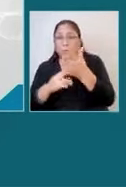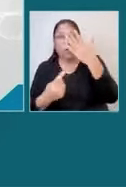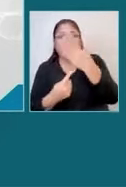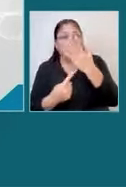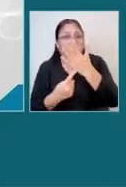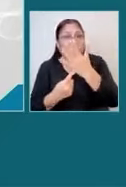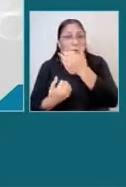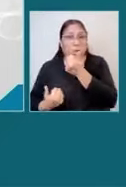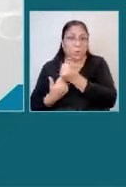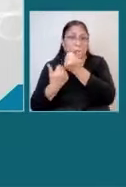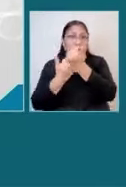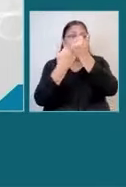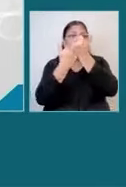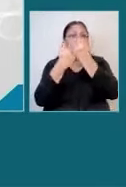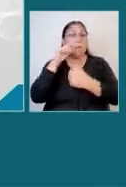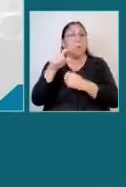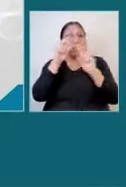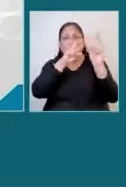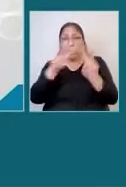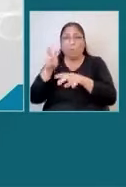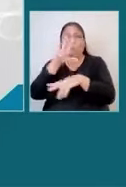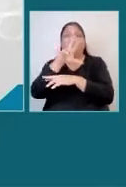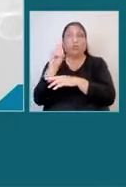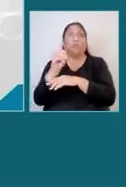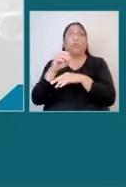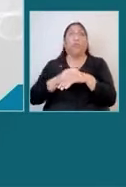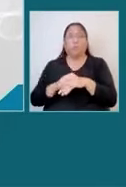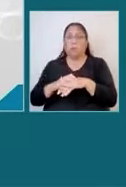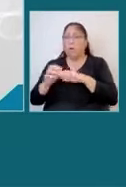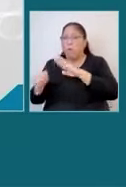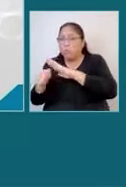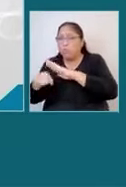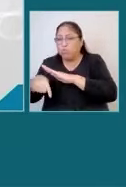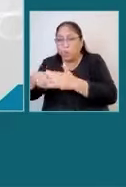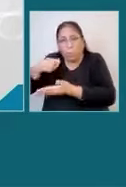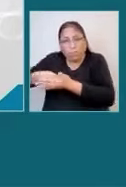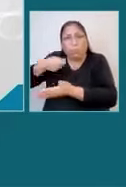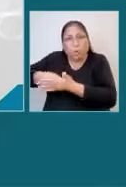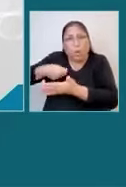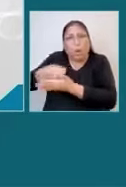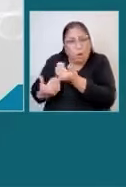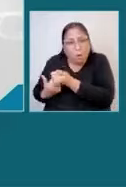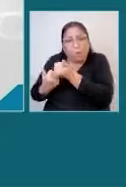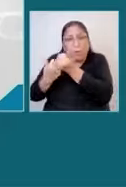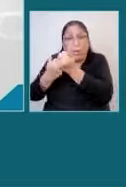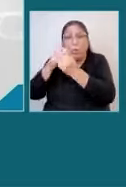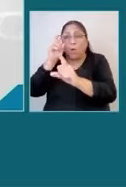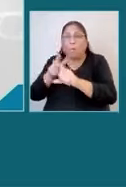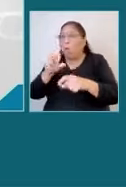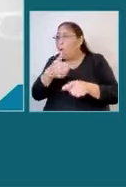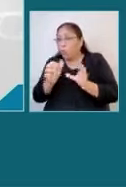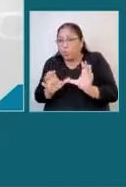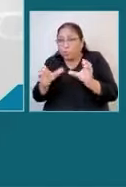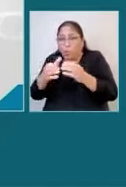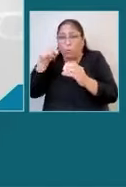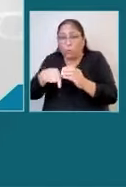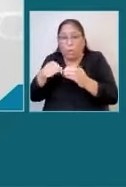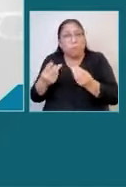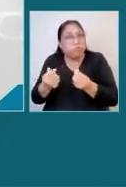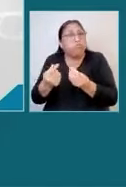además, digamos, de las casi 30 incubadoras o aceleradoras que hemos financiado, veo otras incubadoras y aceleradoras que se